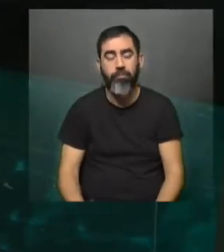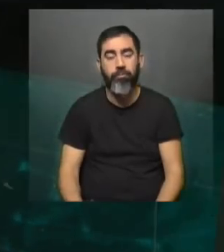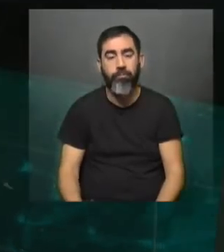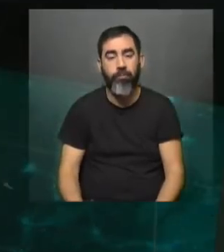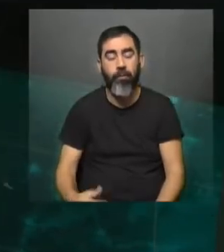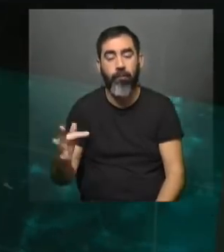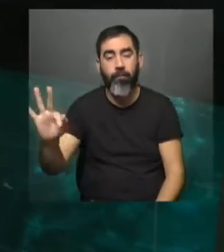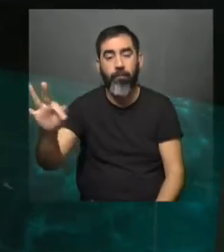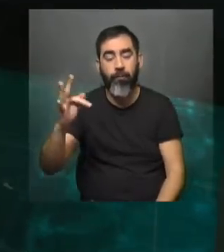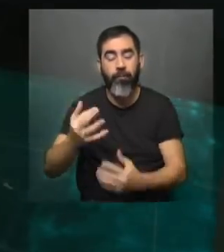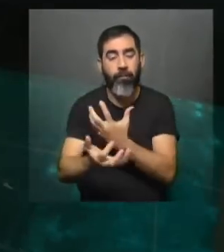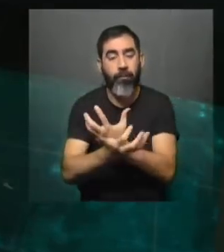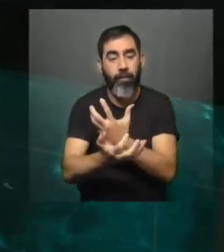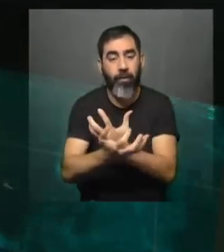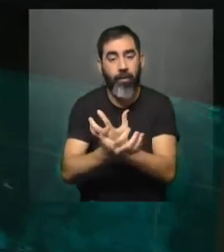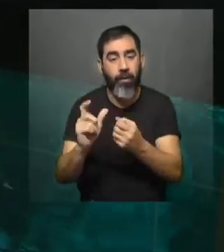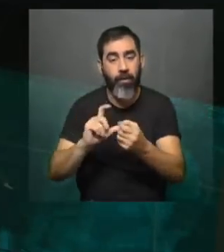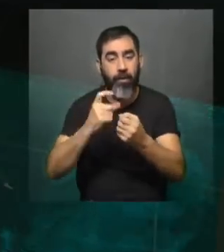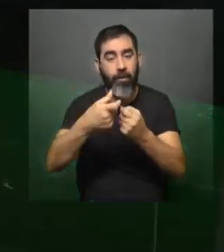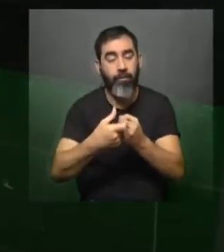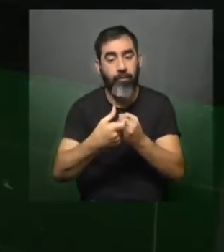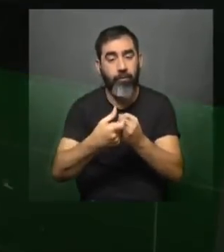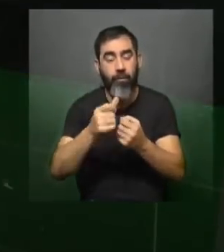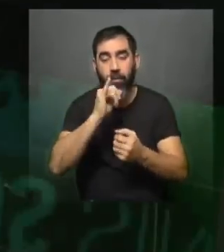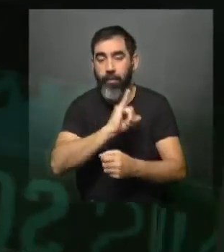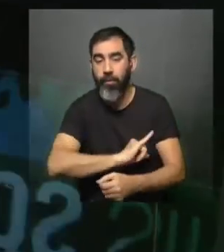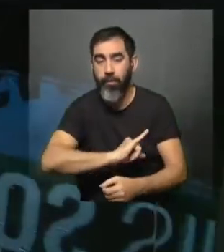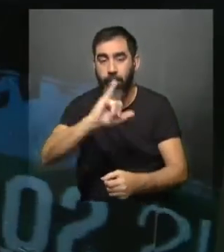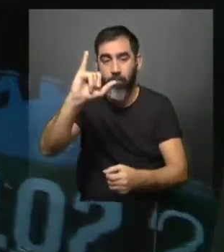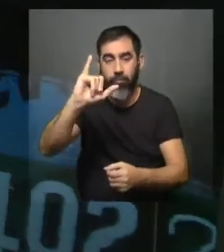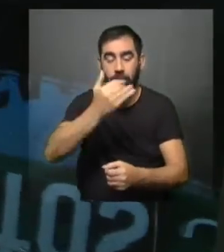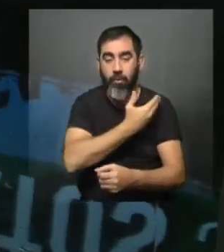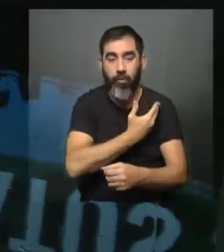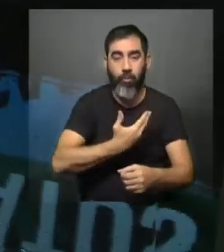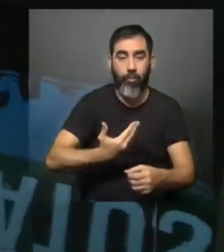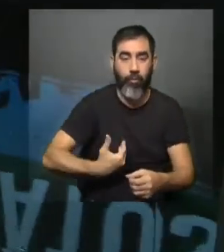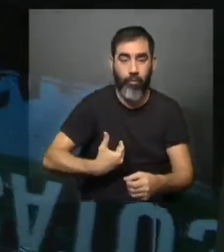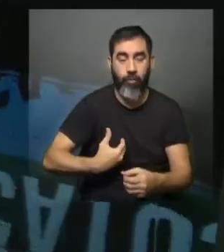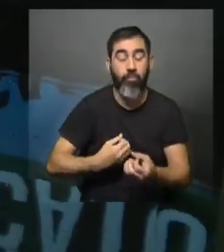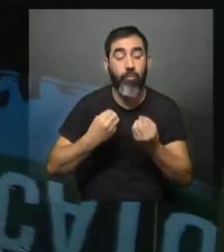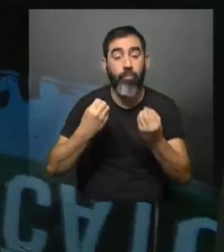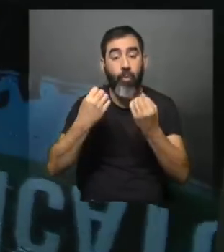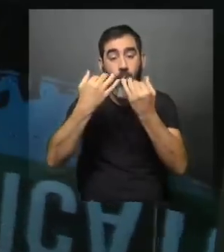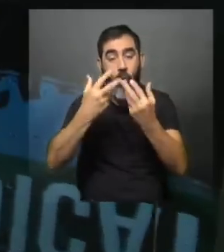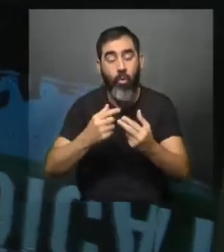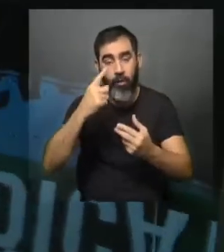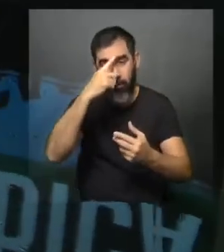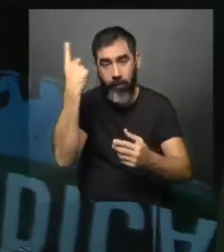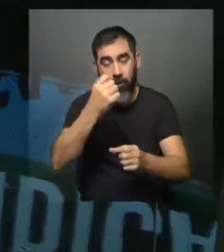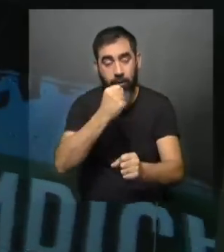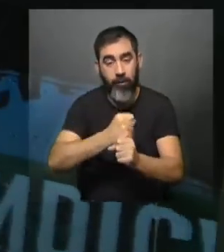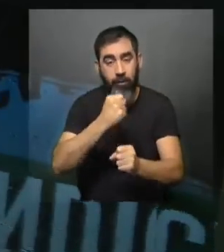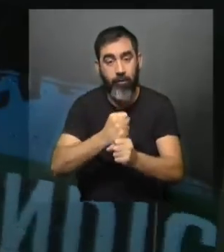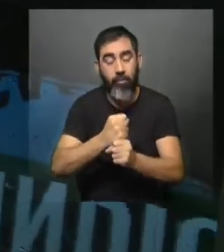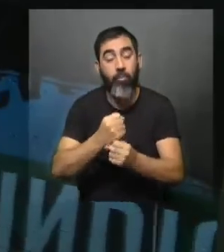la federación de funcionarios de acá presentará una denuncia contra el gobierno ante la organización internacional de trabajo